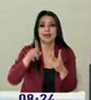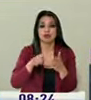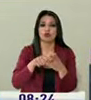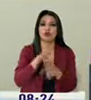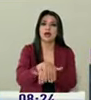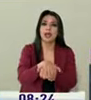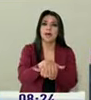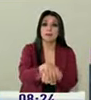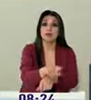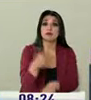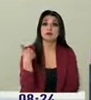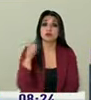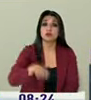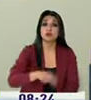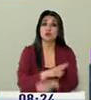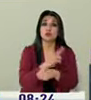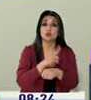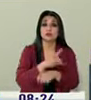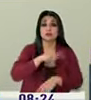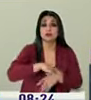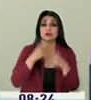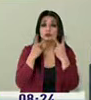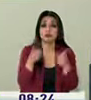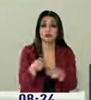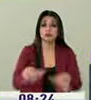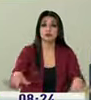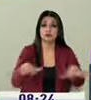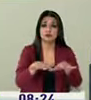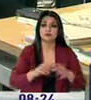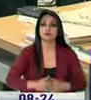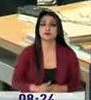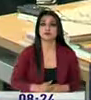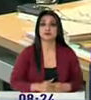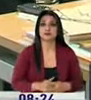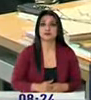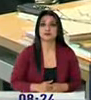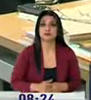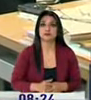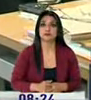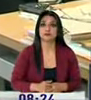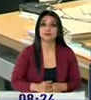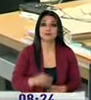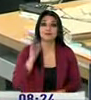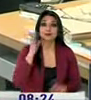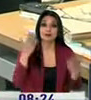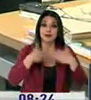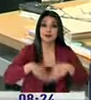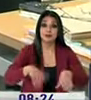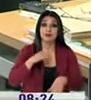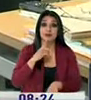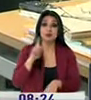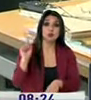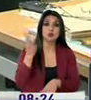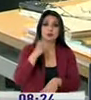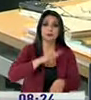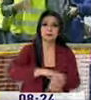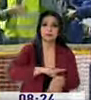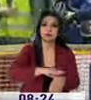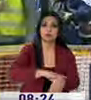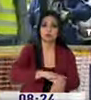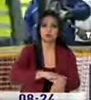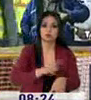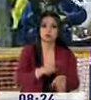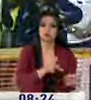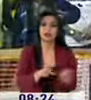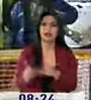La gente puede utilizar los baños públicos que se encuentran en estos parques. González culminó señalando que los únicos baños que se